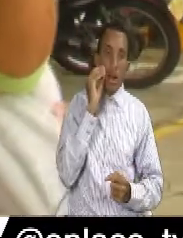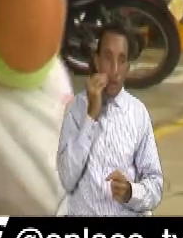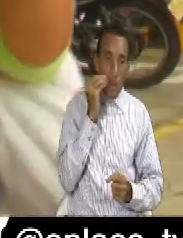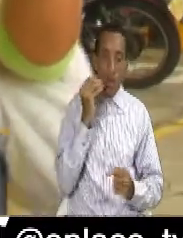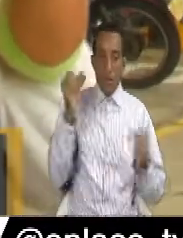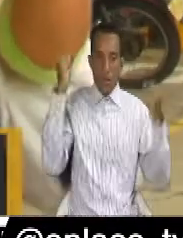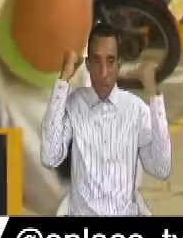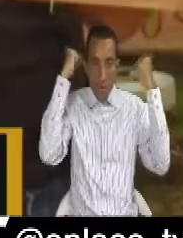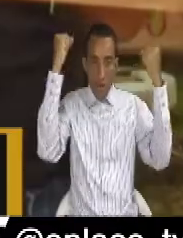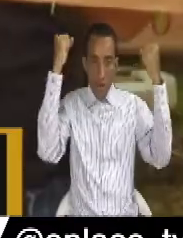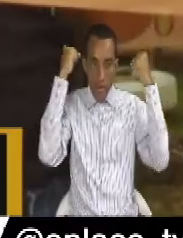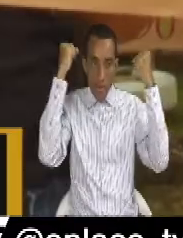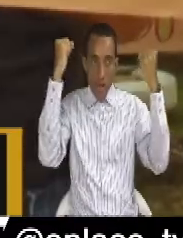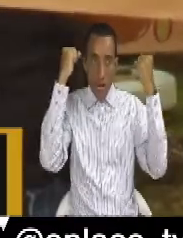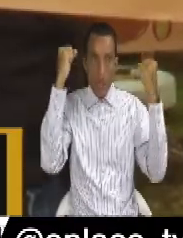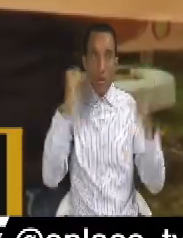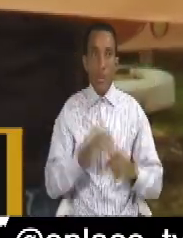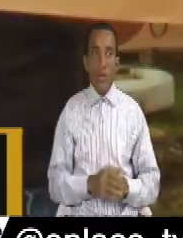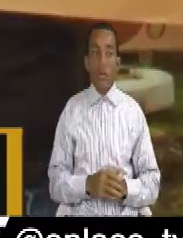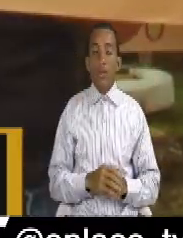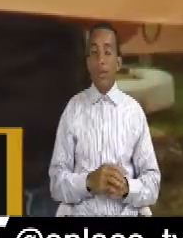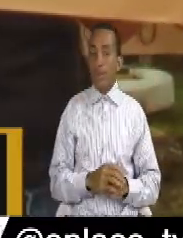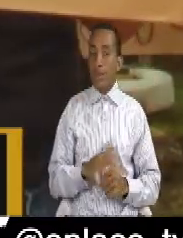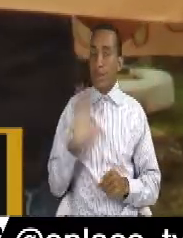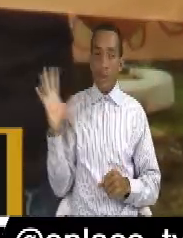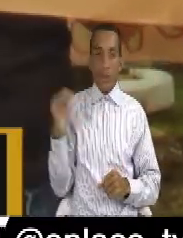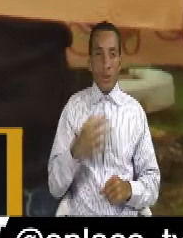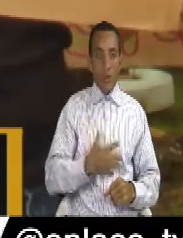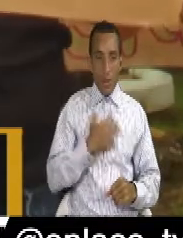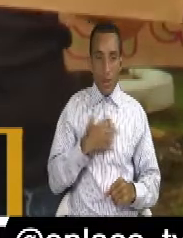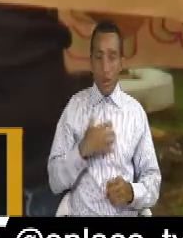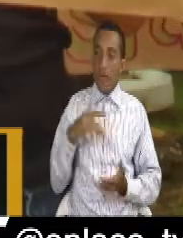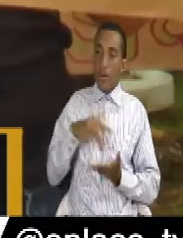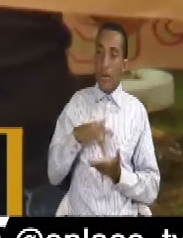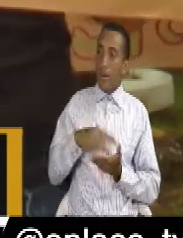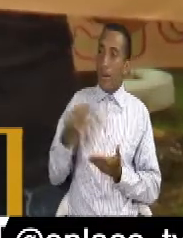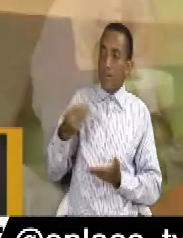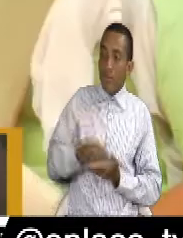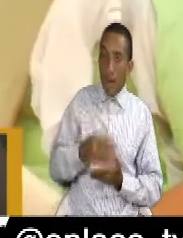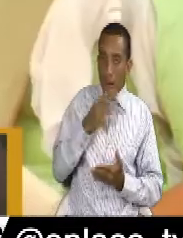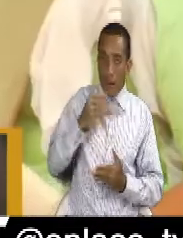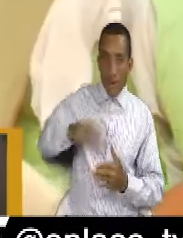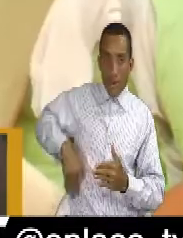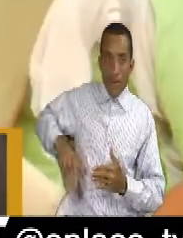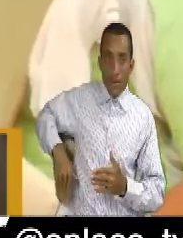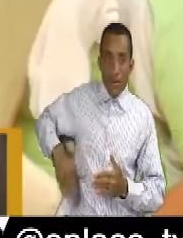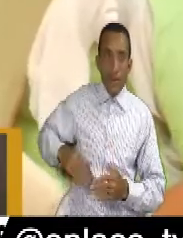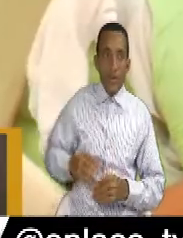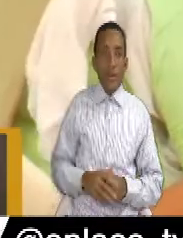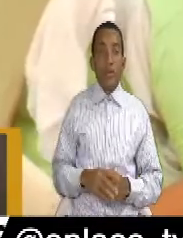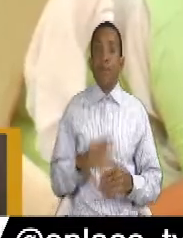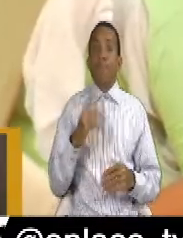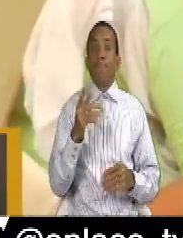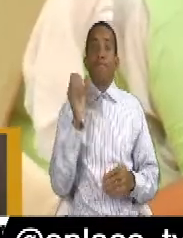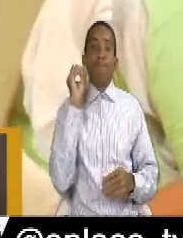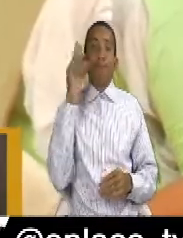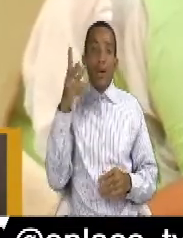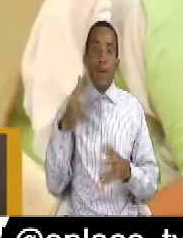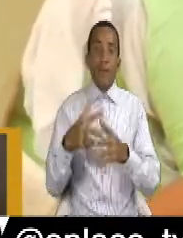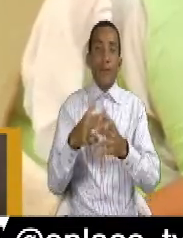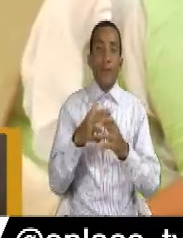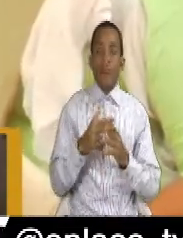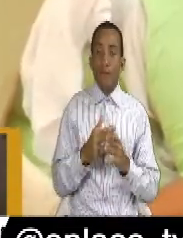de bomberos, reclamo que muestra inconformidad por la deuda de los salarios atrasados. Tenemos deudas en el banco, estamos pagando un préstamo,